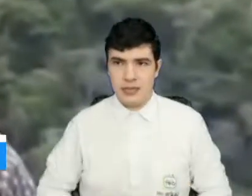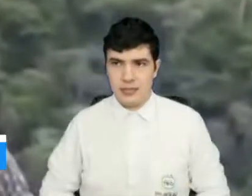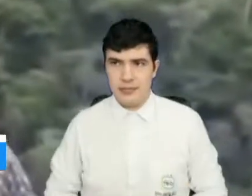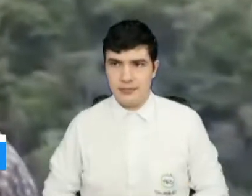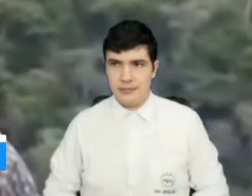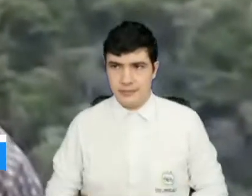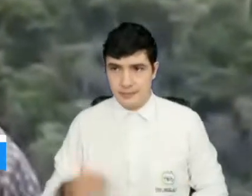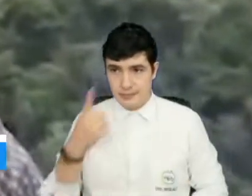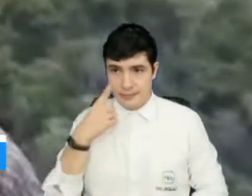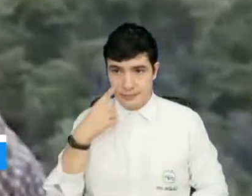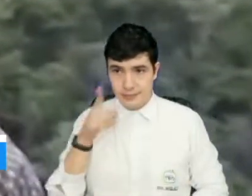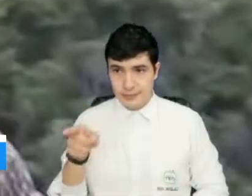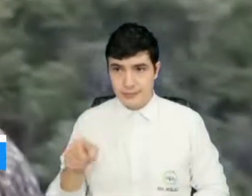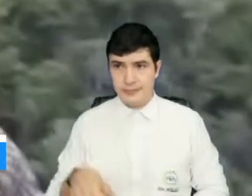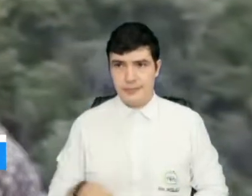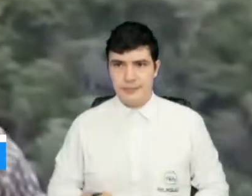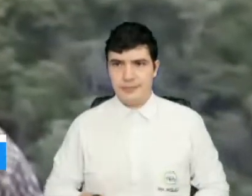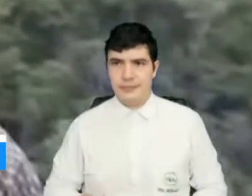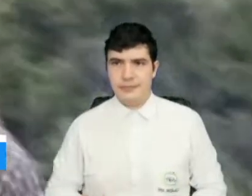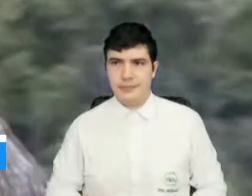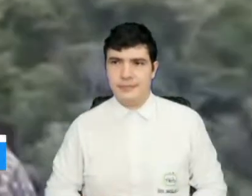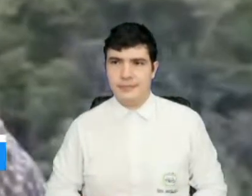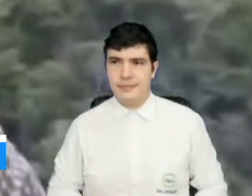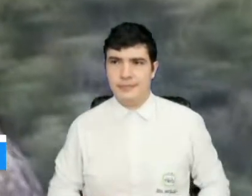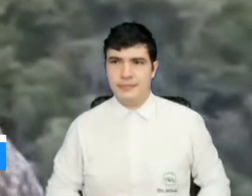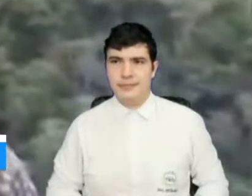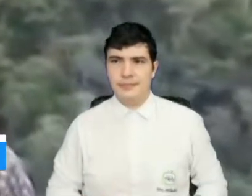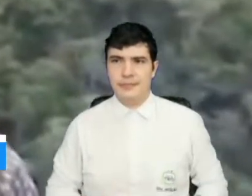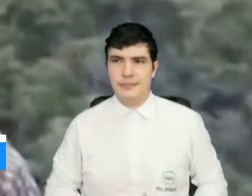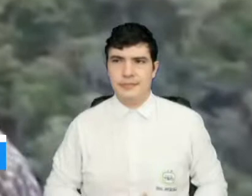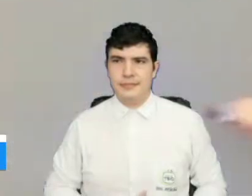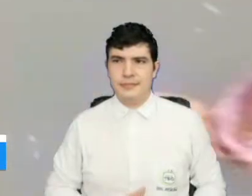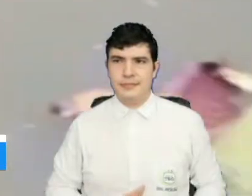así, llegan a la quebrada